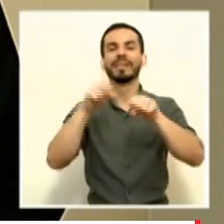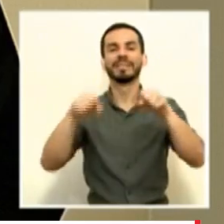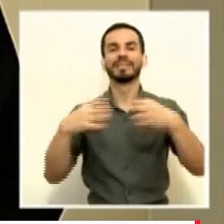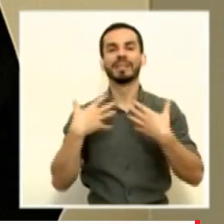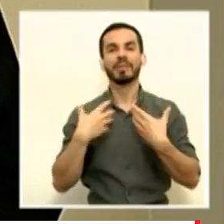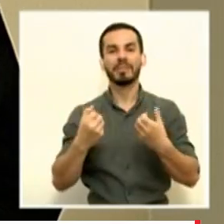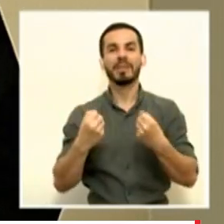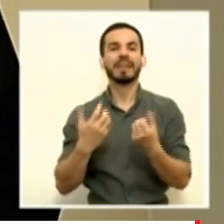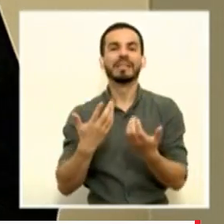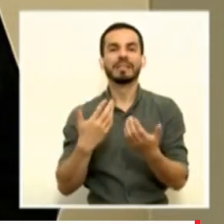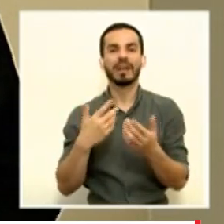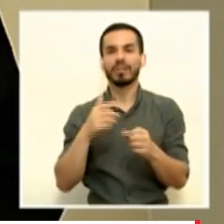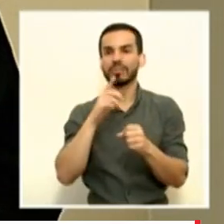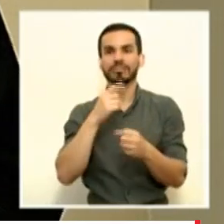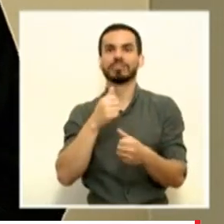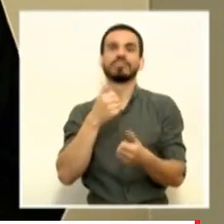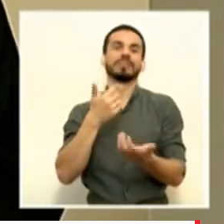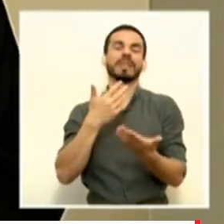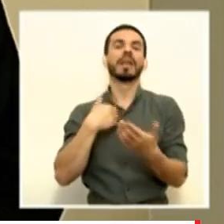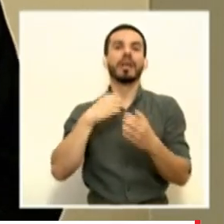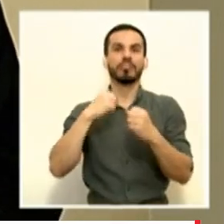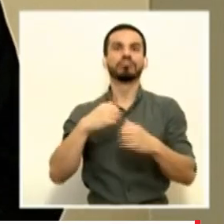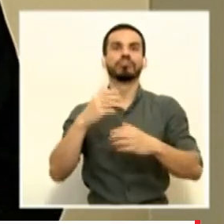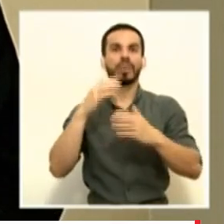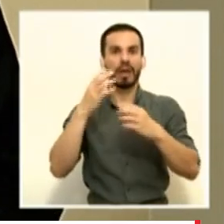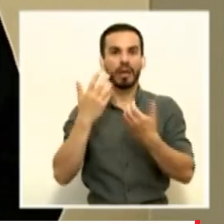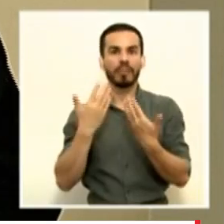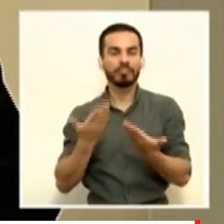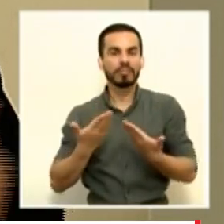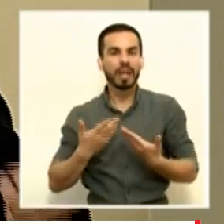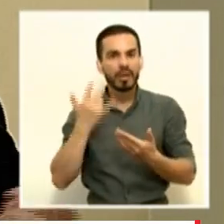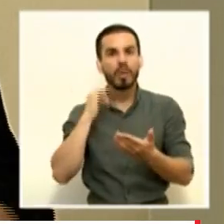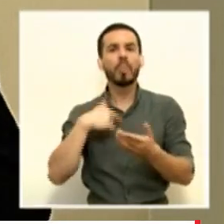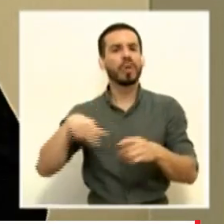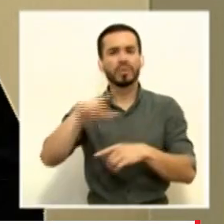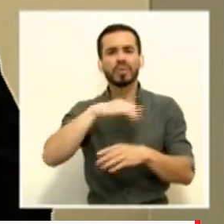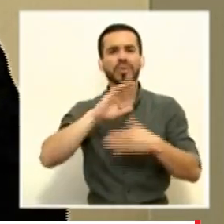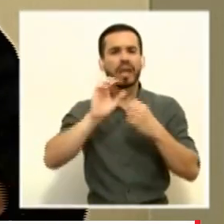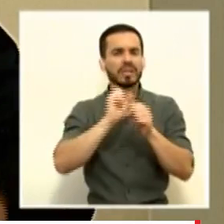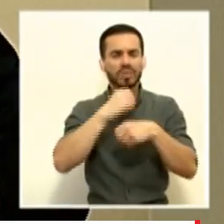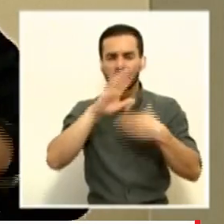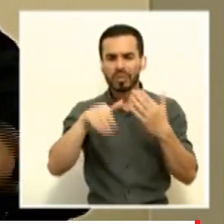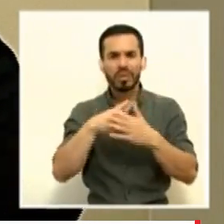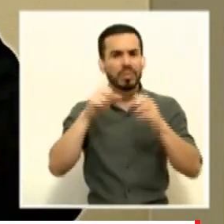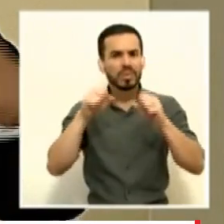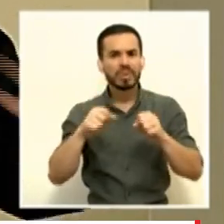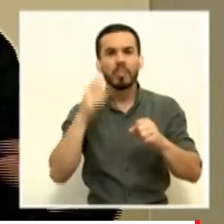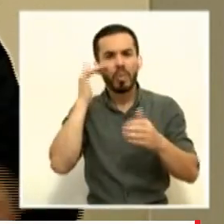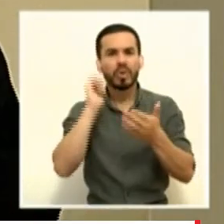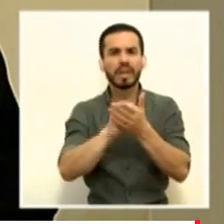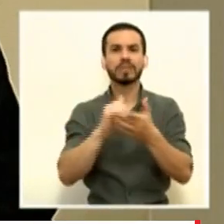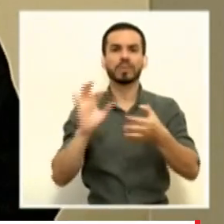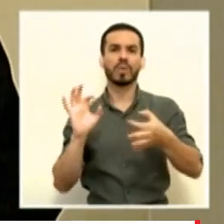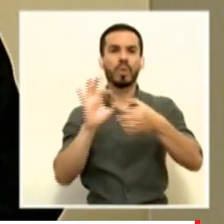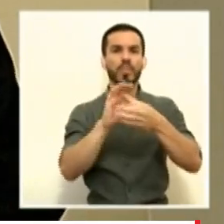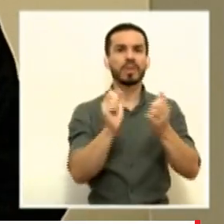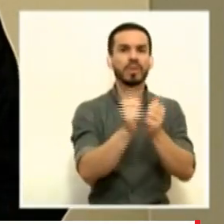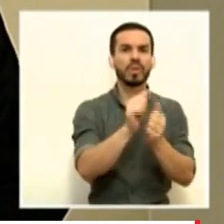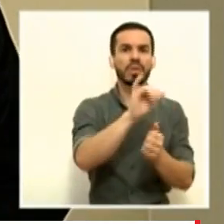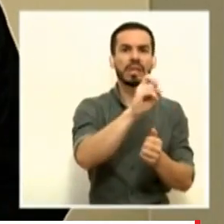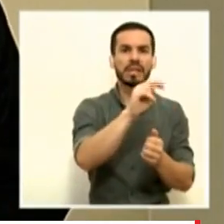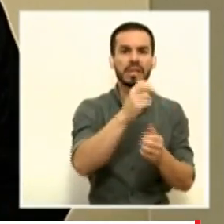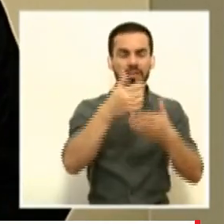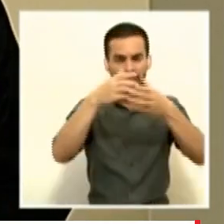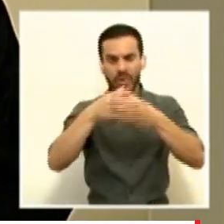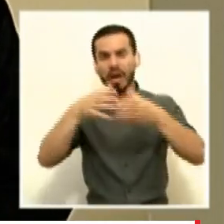aguante. Y es la realidad, pero estamos haciendo todo lo posible. Por eso el convenio con el INS, por eso es que estamos expandiendo capacidad hospitalaria